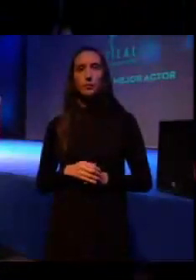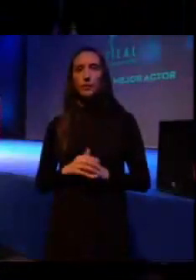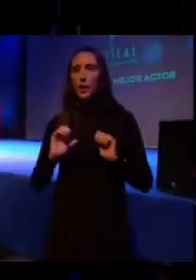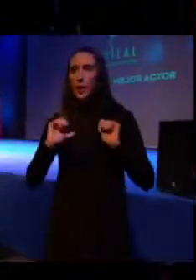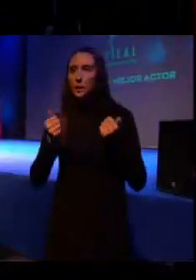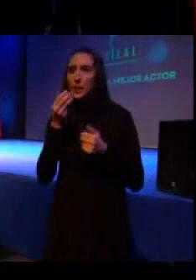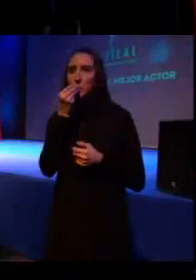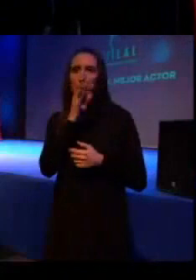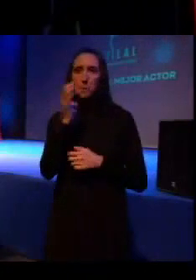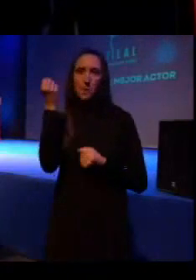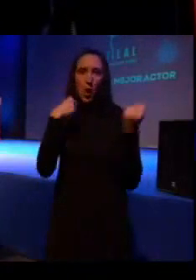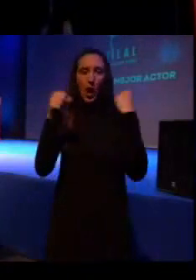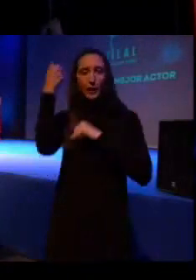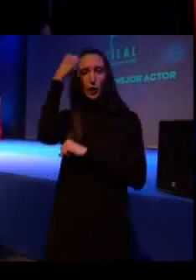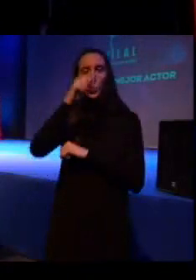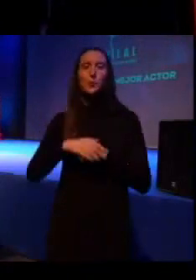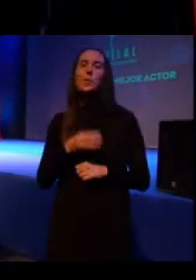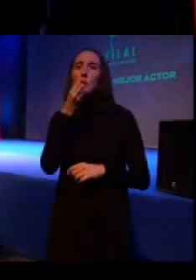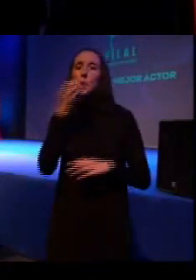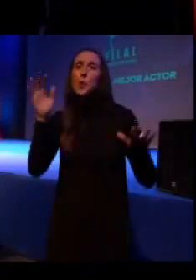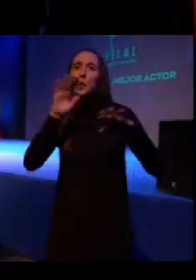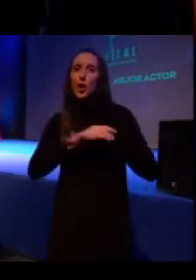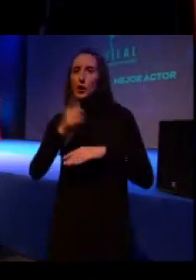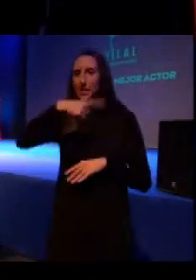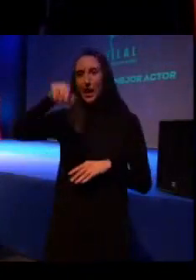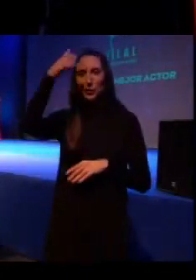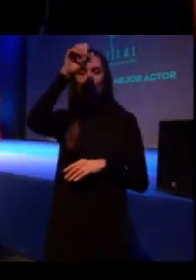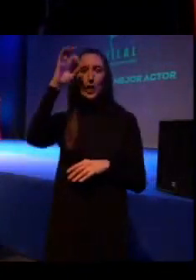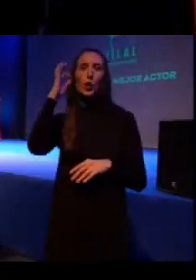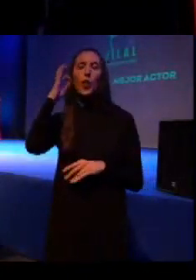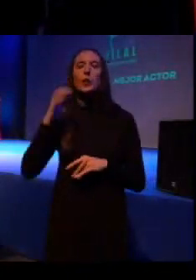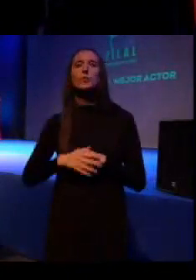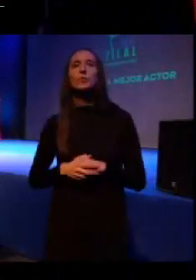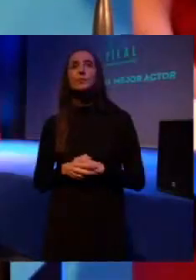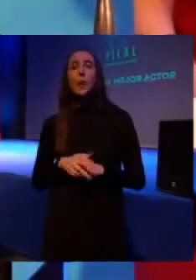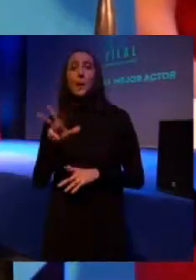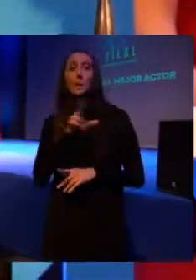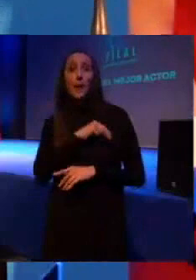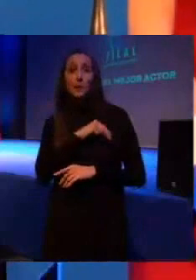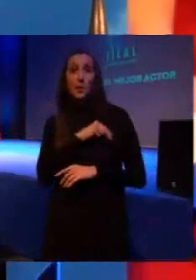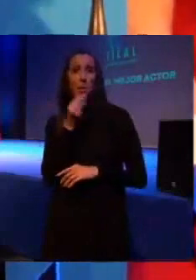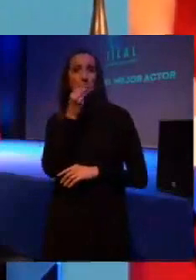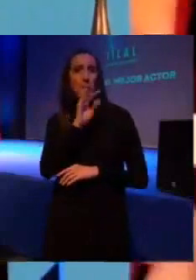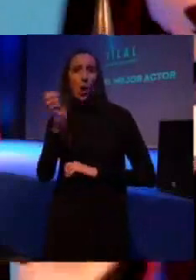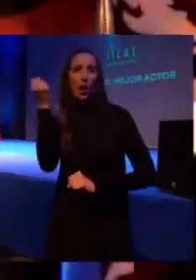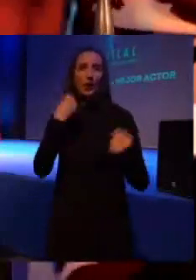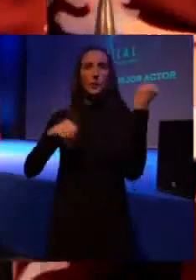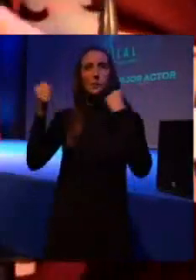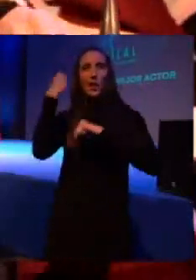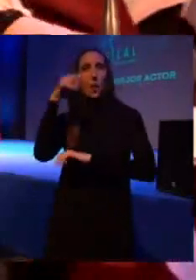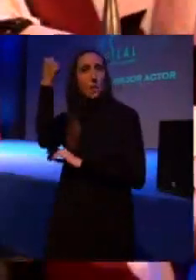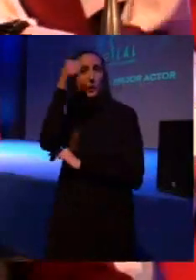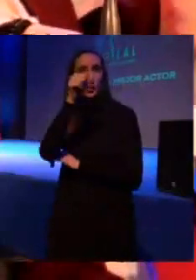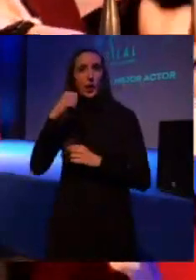Empezamos con el de mejor actor. Buenas noches a todos y a todas. El premio a la mejor interpretación